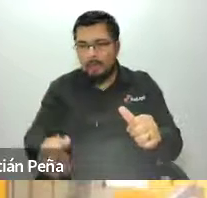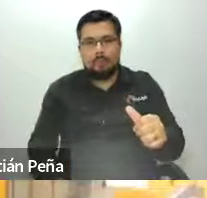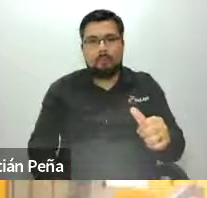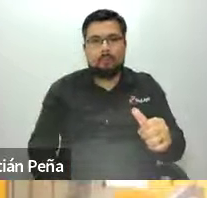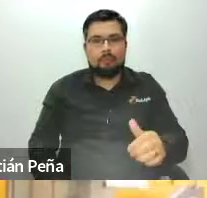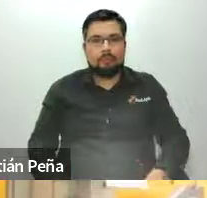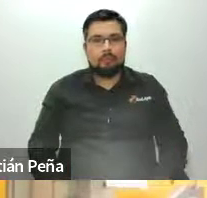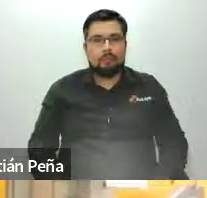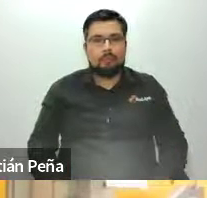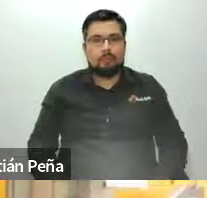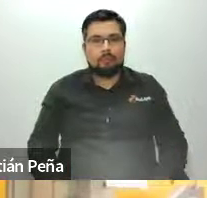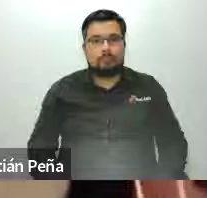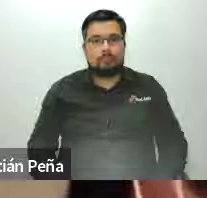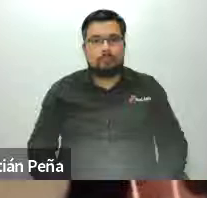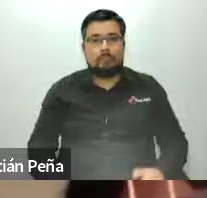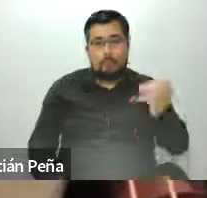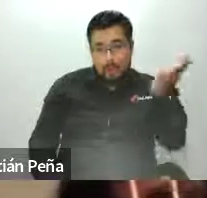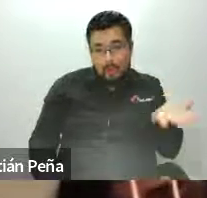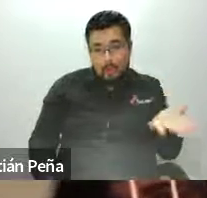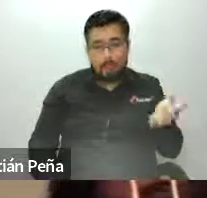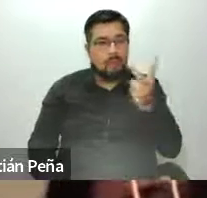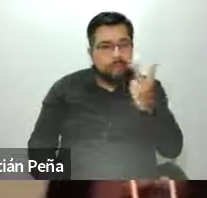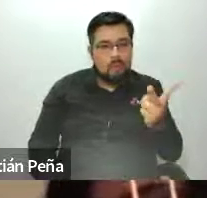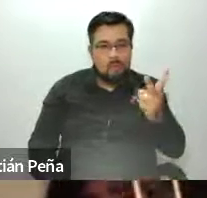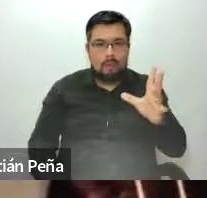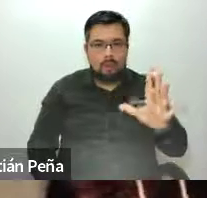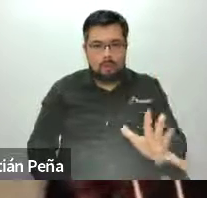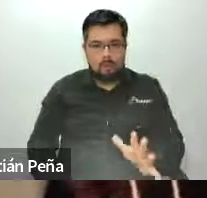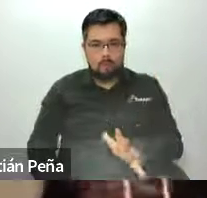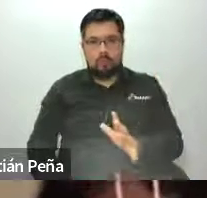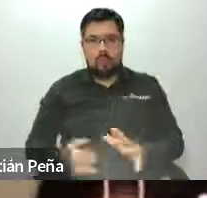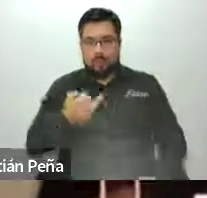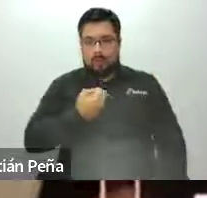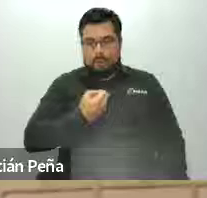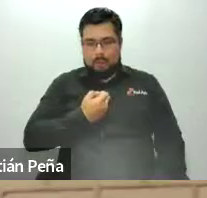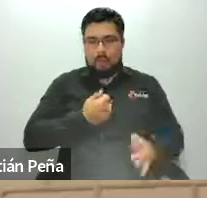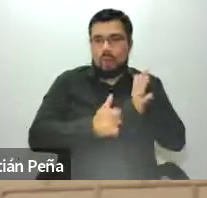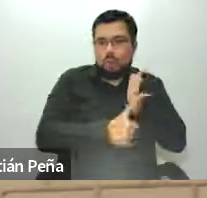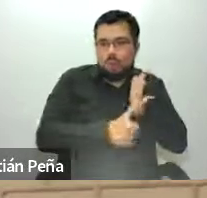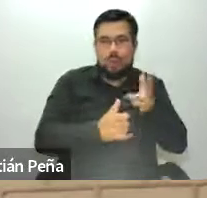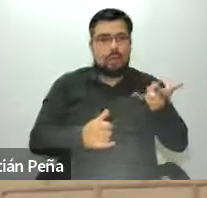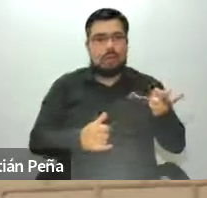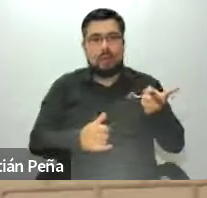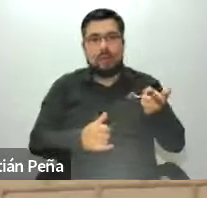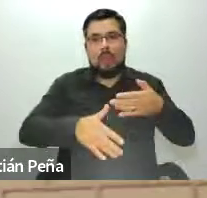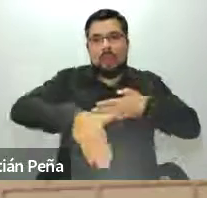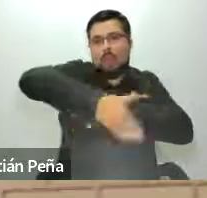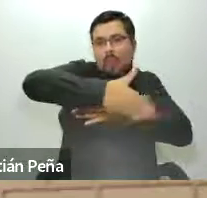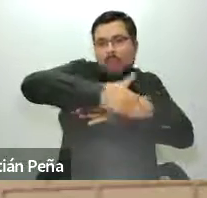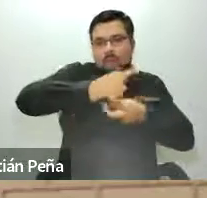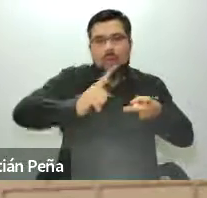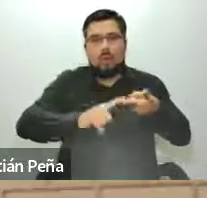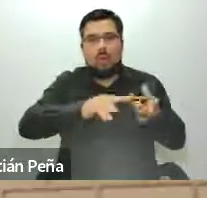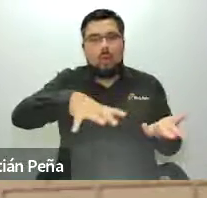y ellos mismos, por ejemplo, su identidad, su cédula de identidad que está ahí, su dirección, su comuna, el barrio y